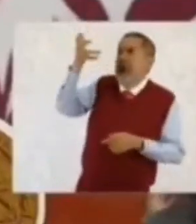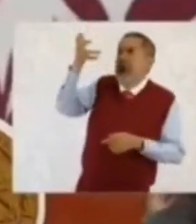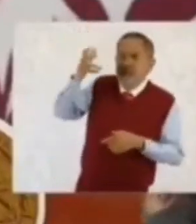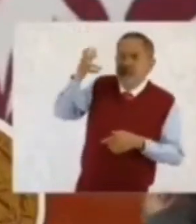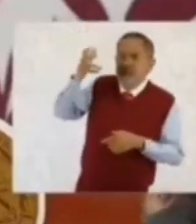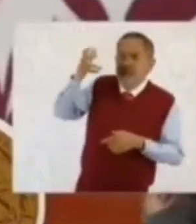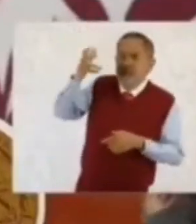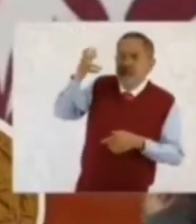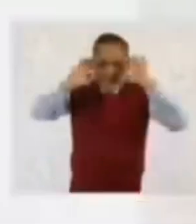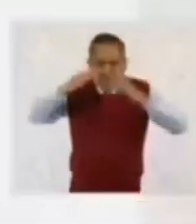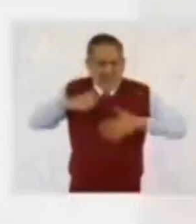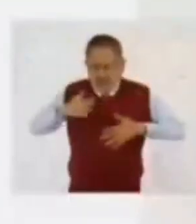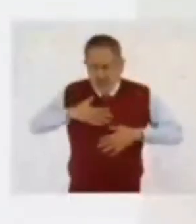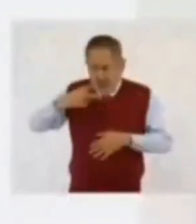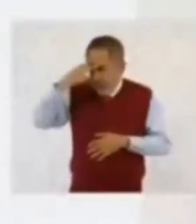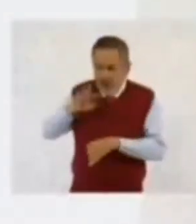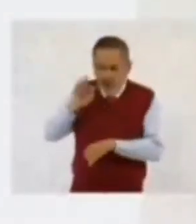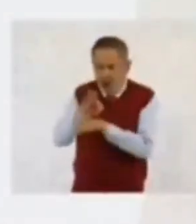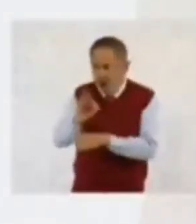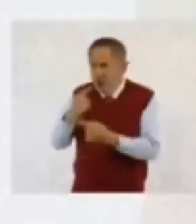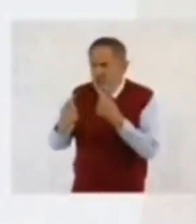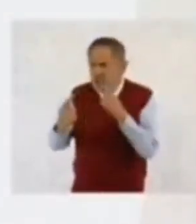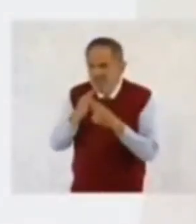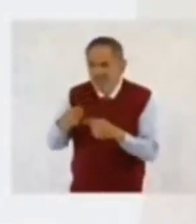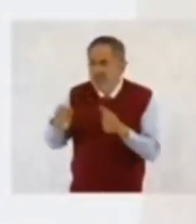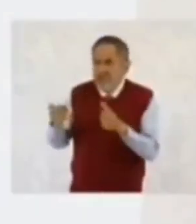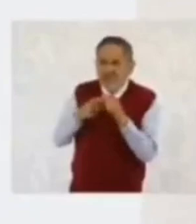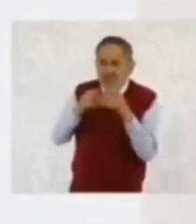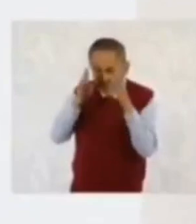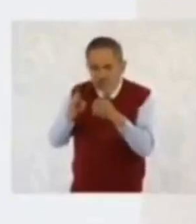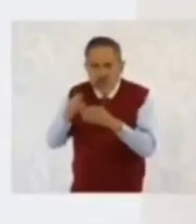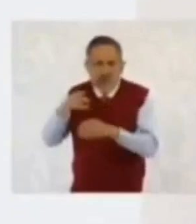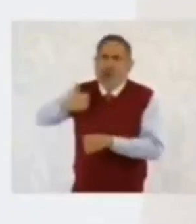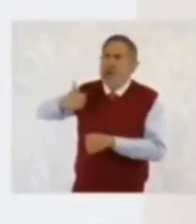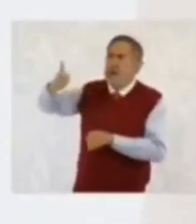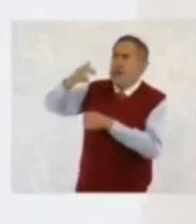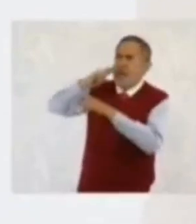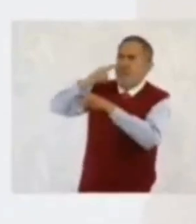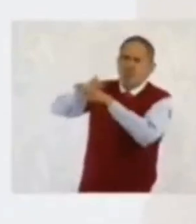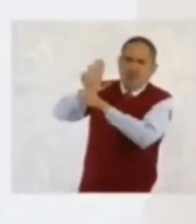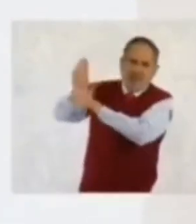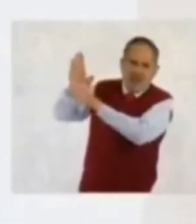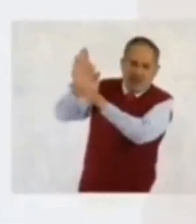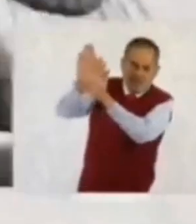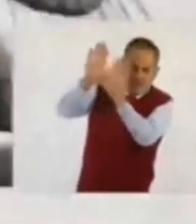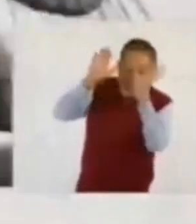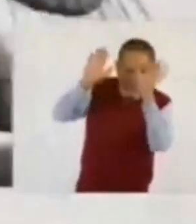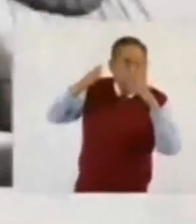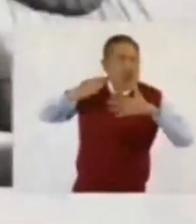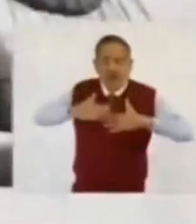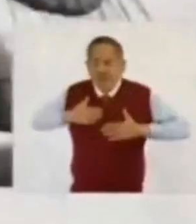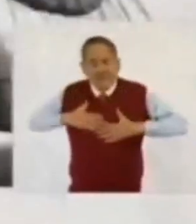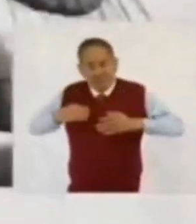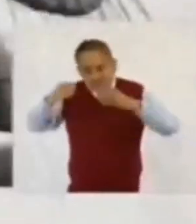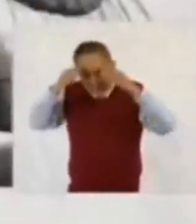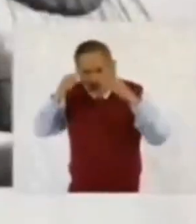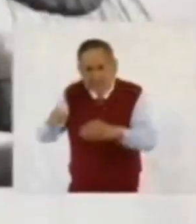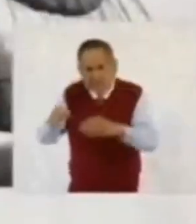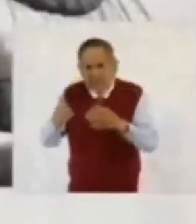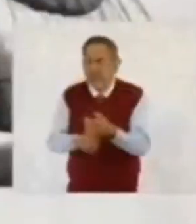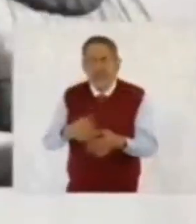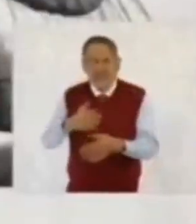mundo, que es su responsabilidad y la respetamos, pues nosotros estamos